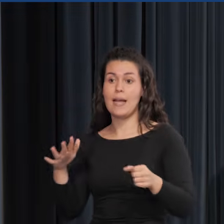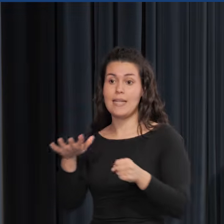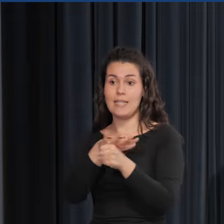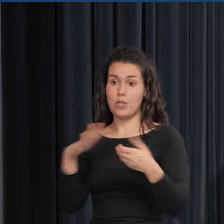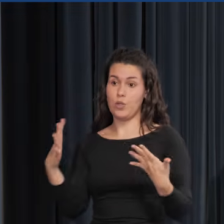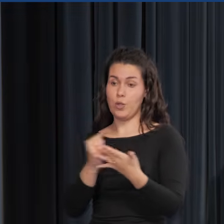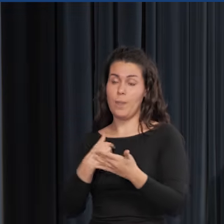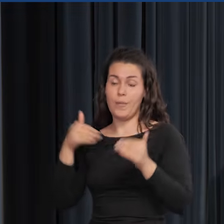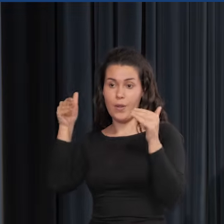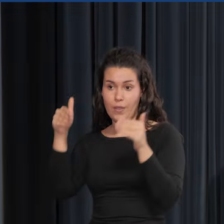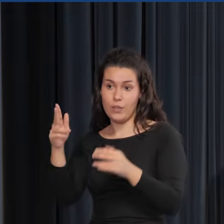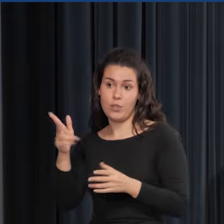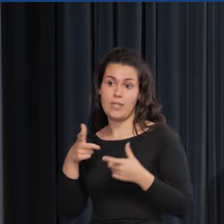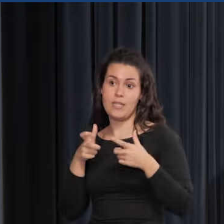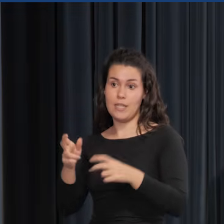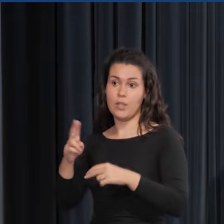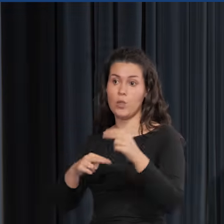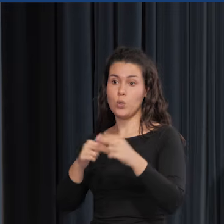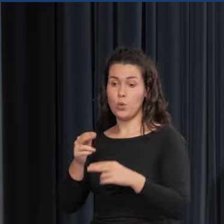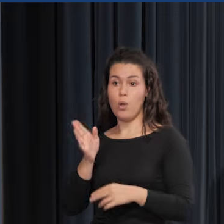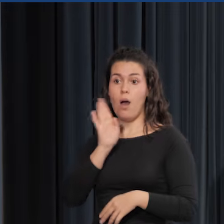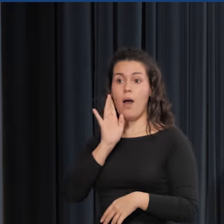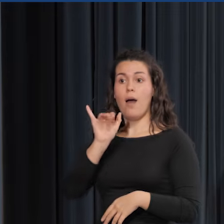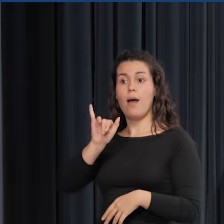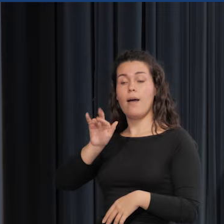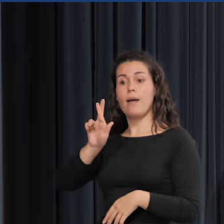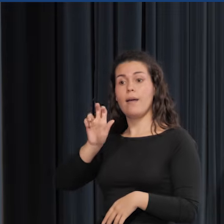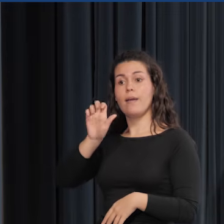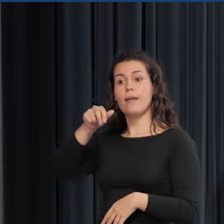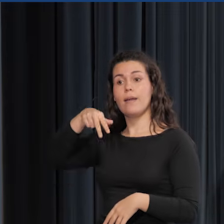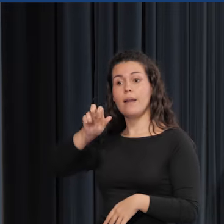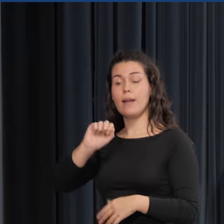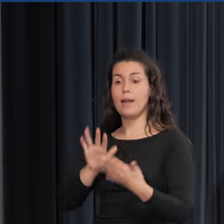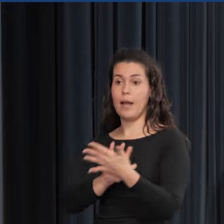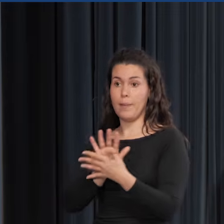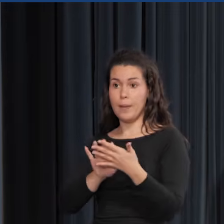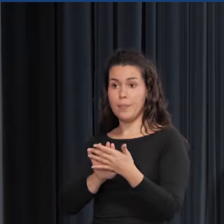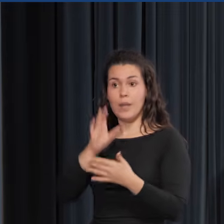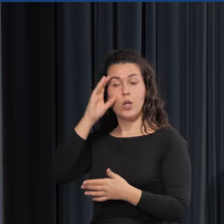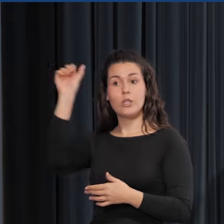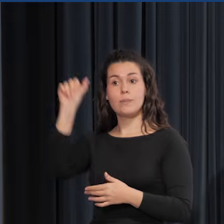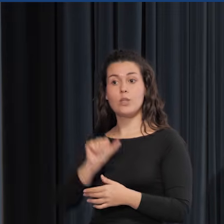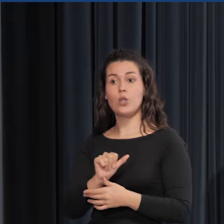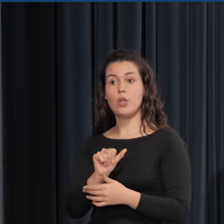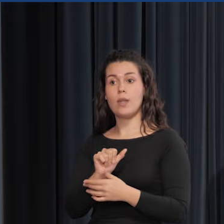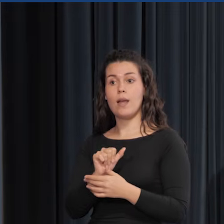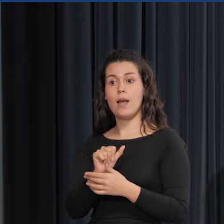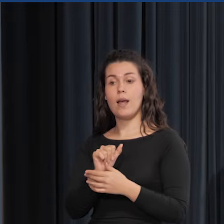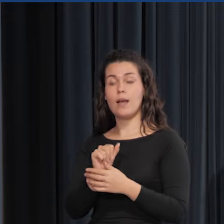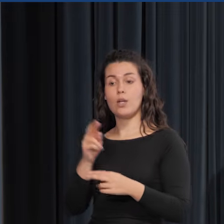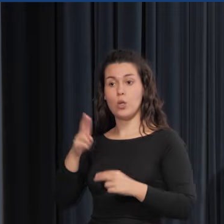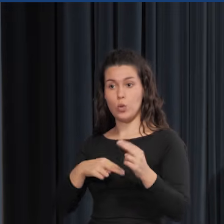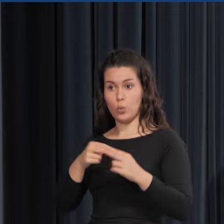sector, lo que ha comentado Irene antes, que es el Observatorio de la Construcción, donde se hace un análisis del